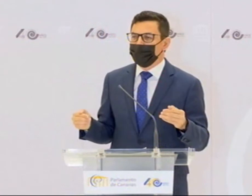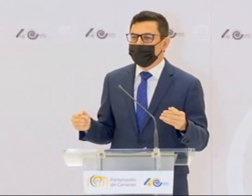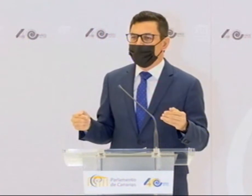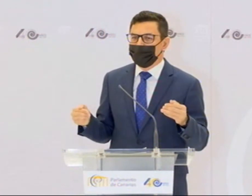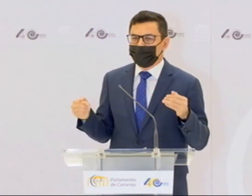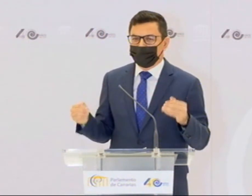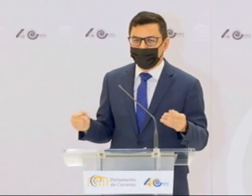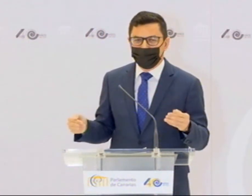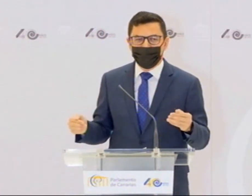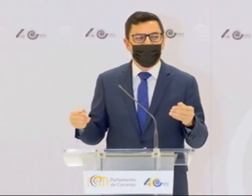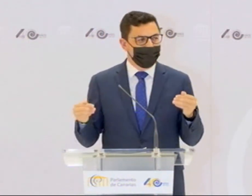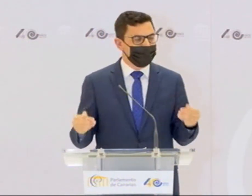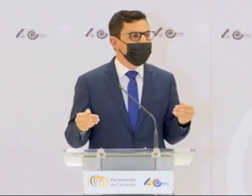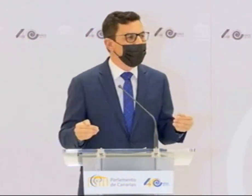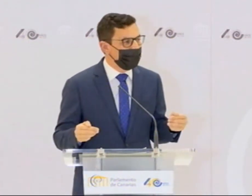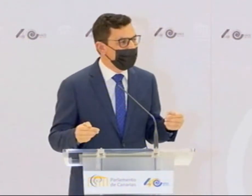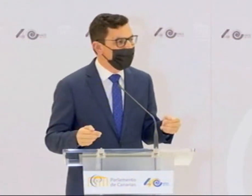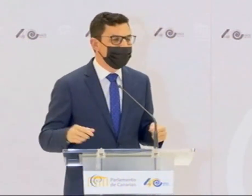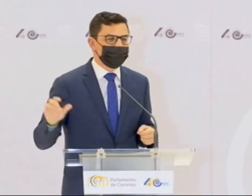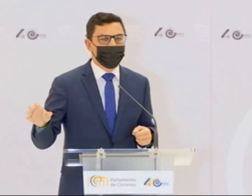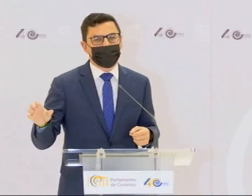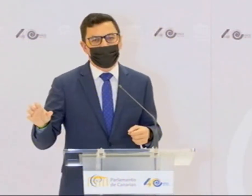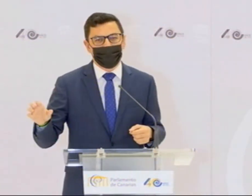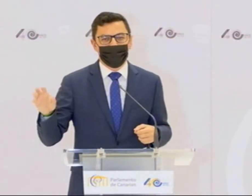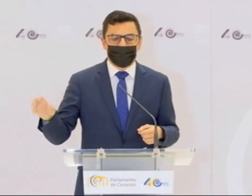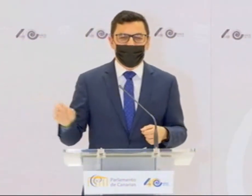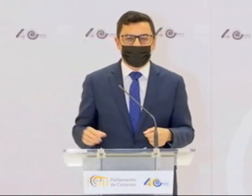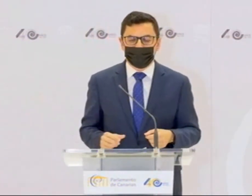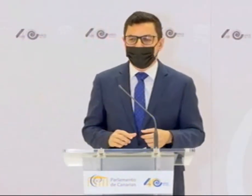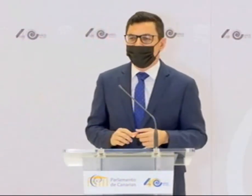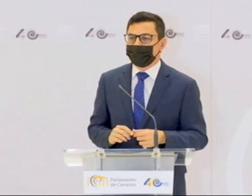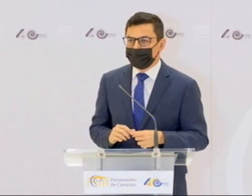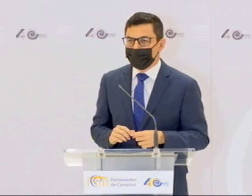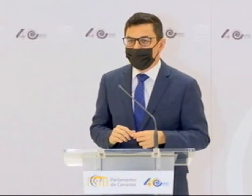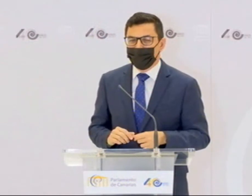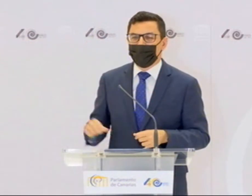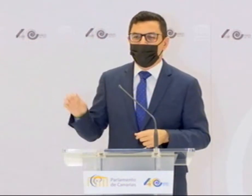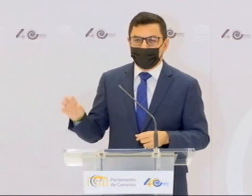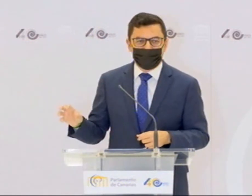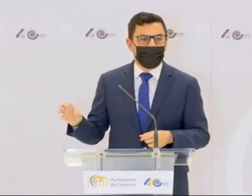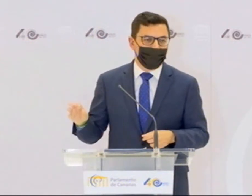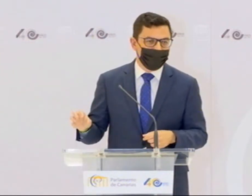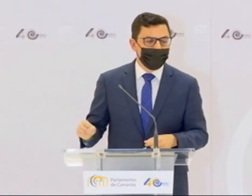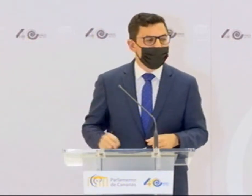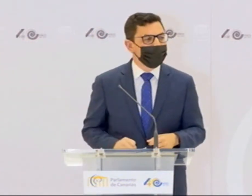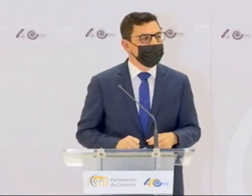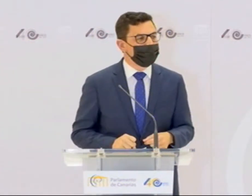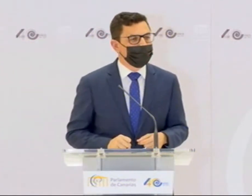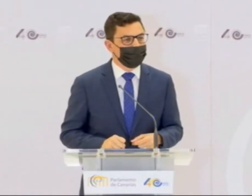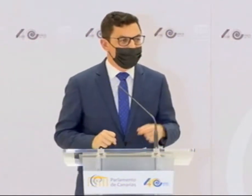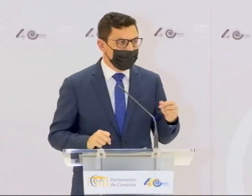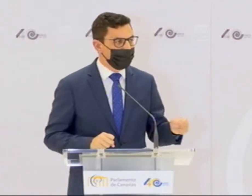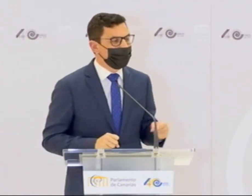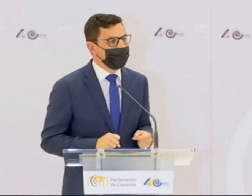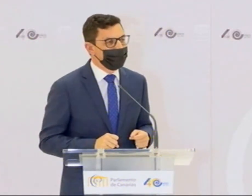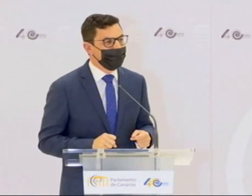partidos políticos y la sociedad civil esté equivocada y que el señor Torres tenga la razón. Lo que parece más bien es que el señor Torres